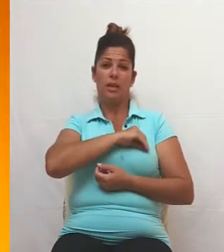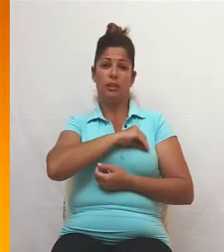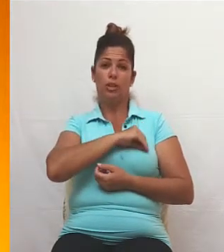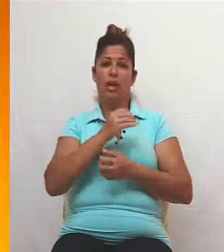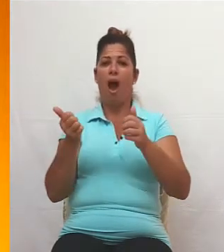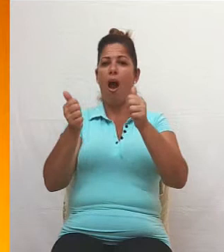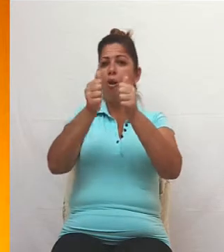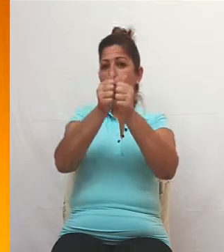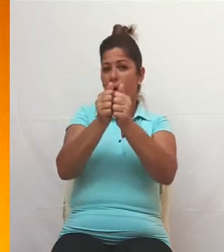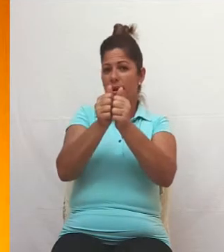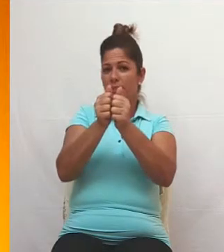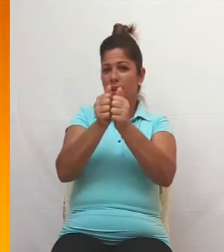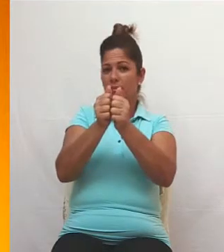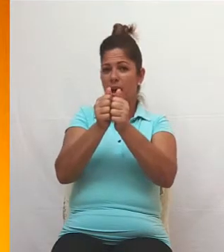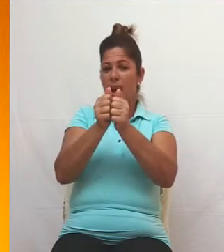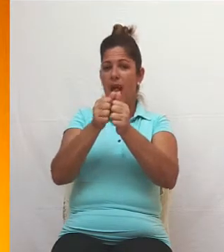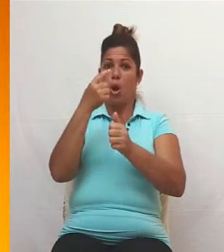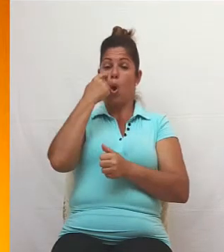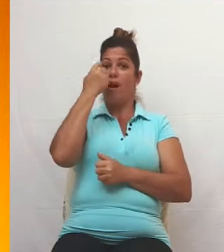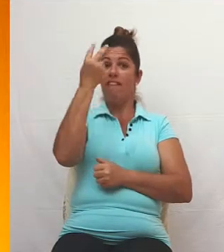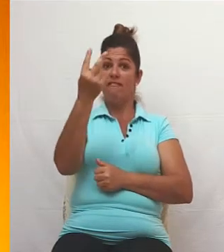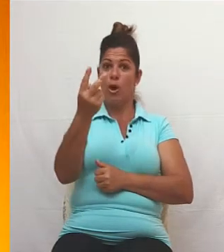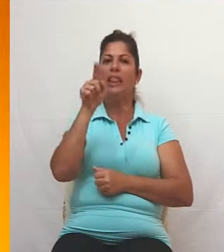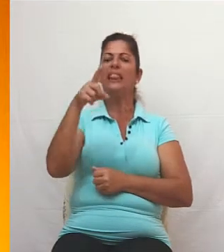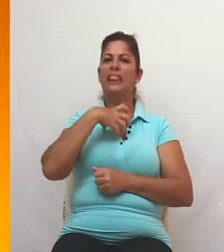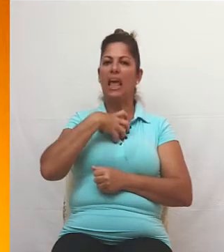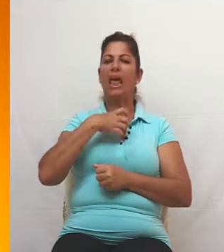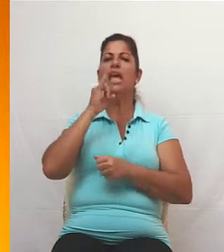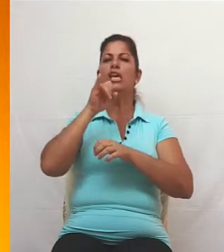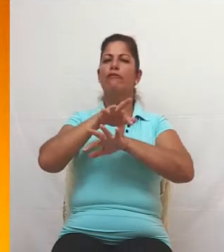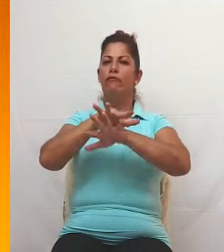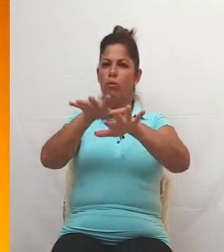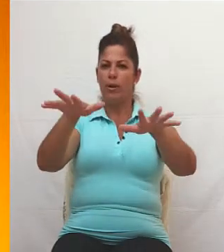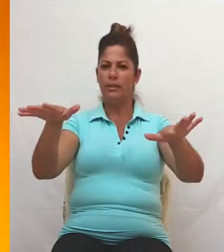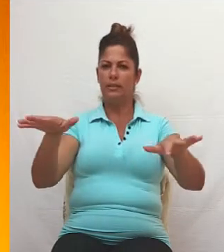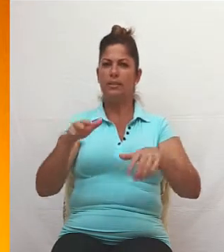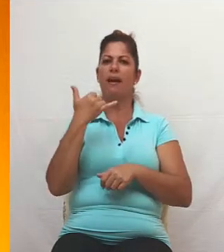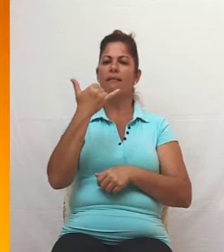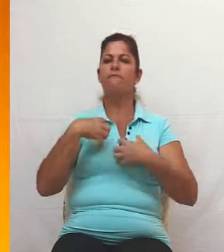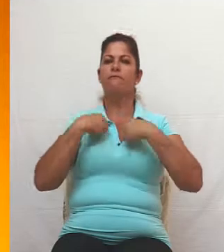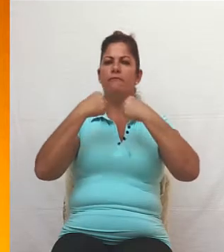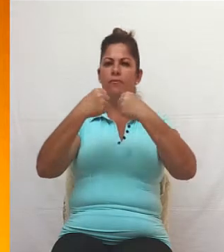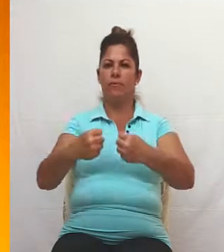sentimientos que acompañan las imágenes pierden intensidad de influencia